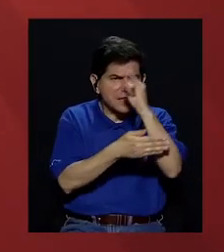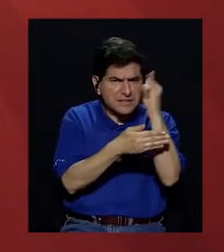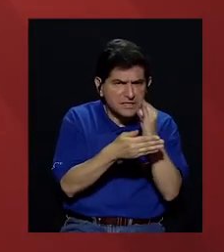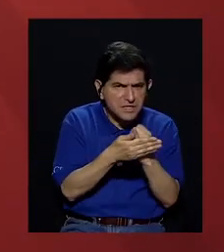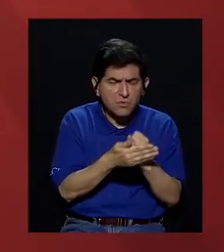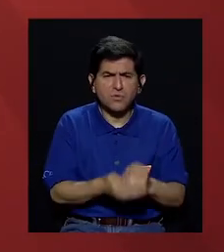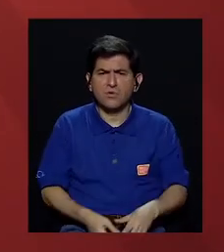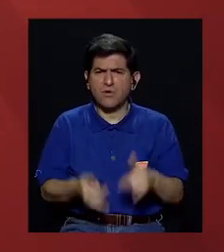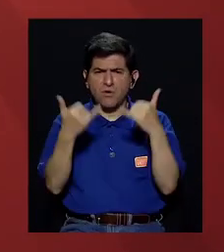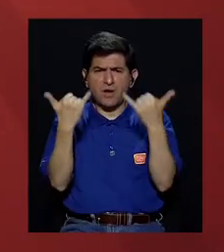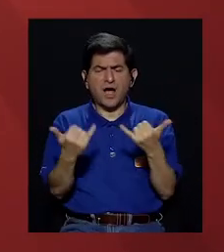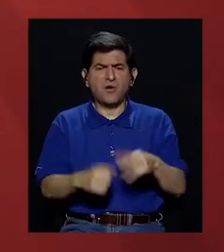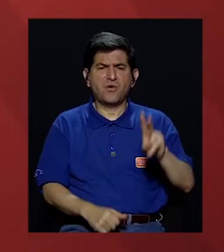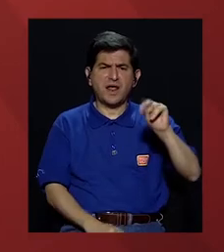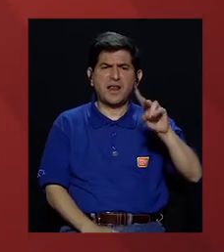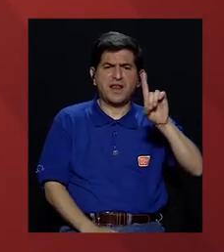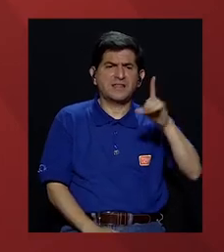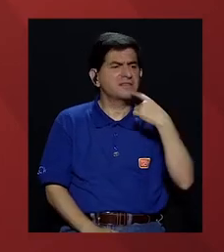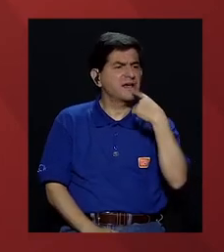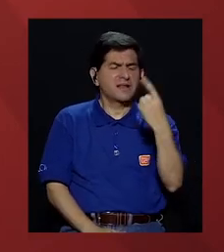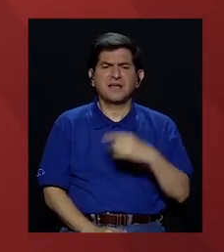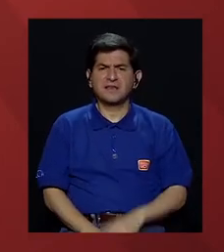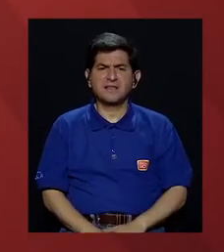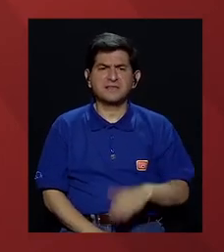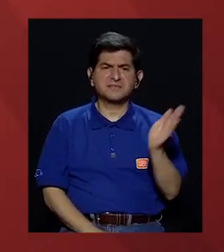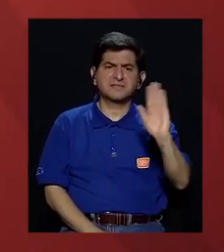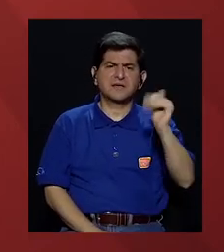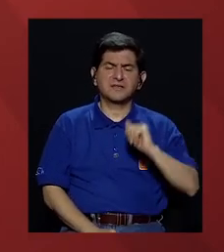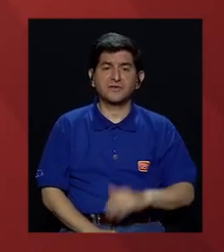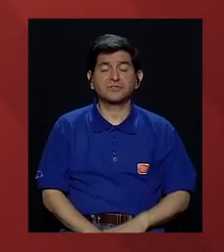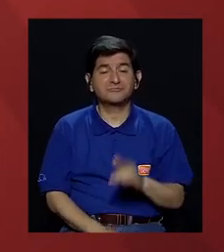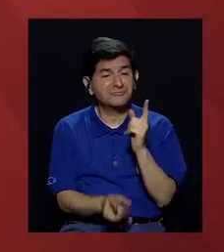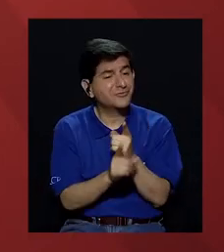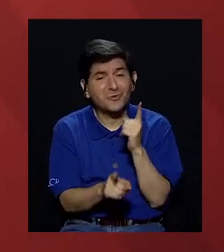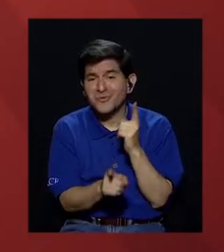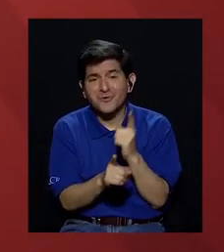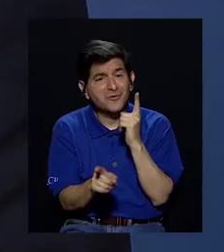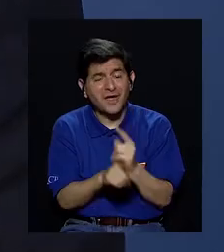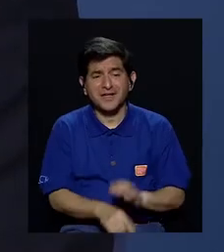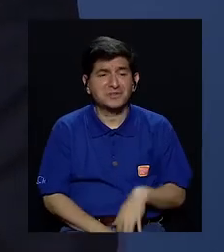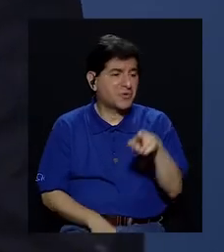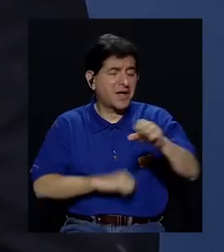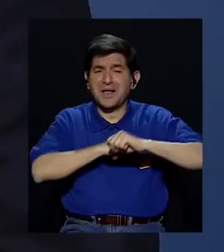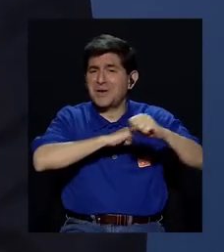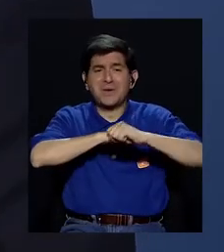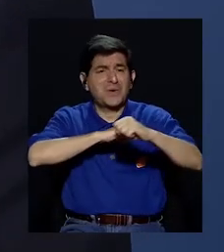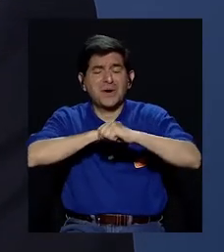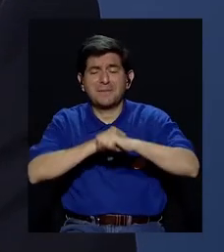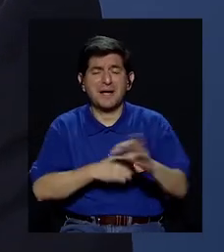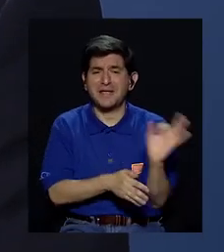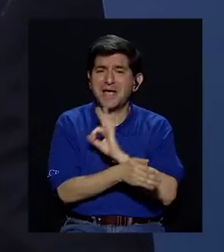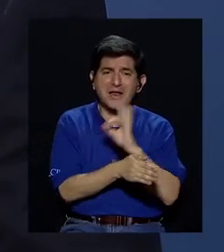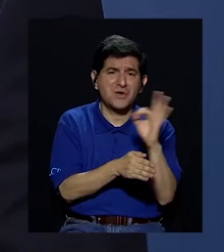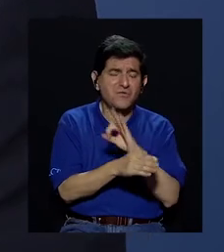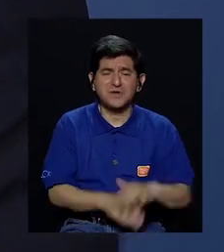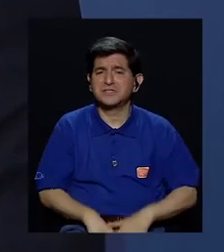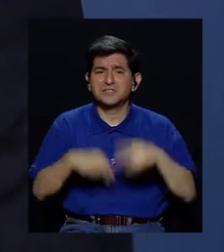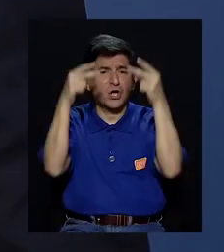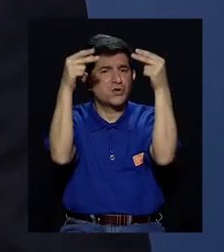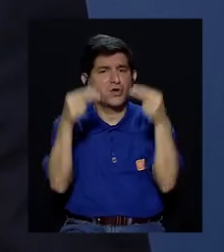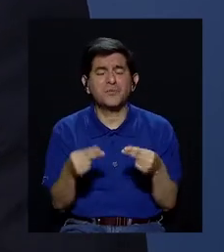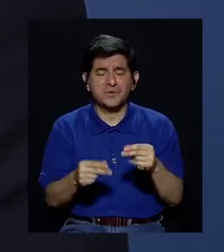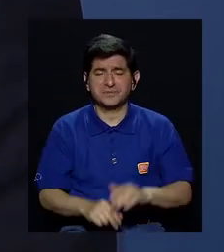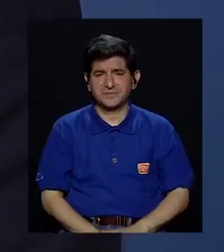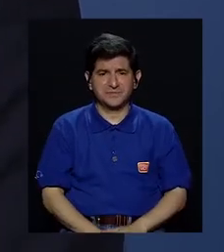mamés o ya no hoy está natalia díaz le dice chau exactamente él no está en campaña no le funciona un nuevo